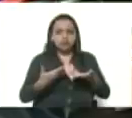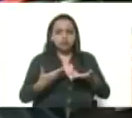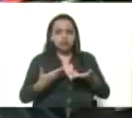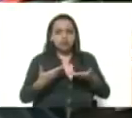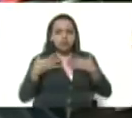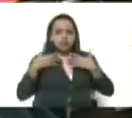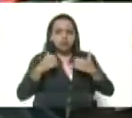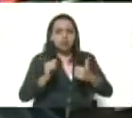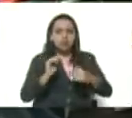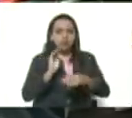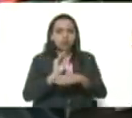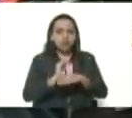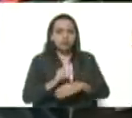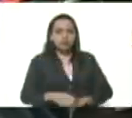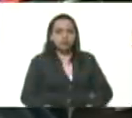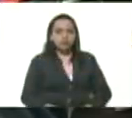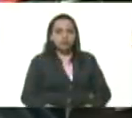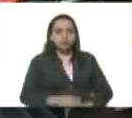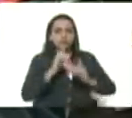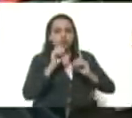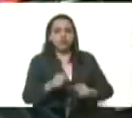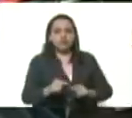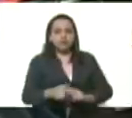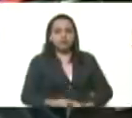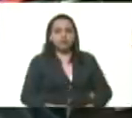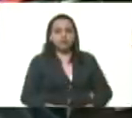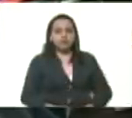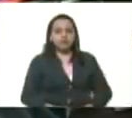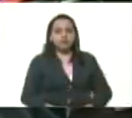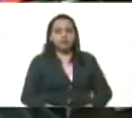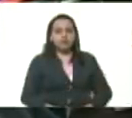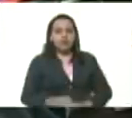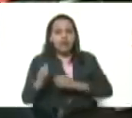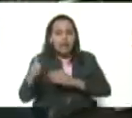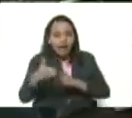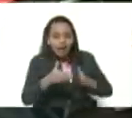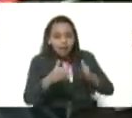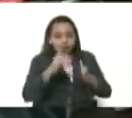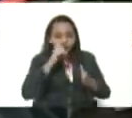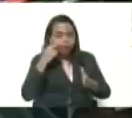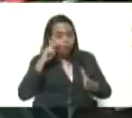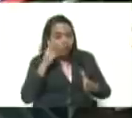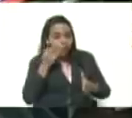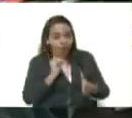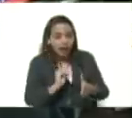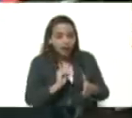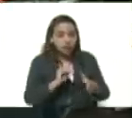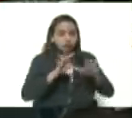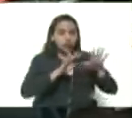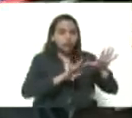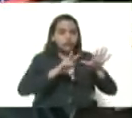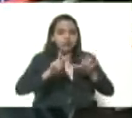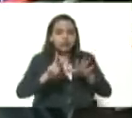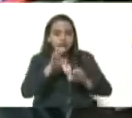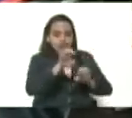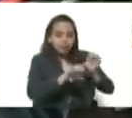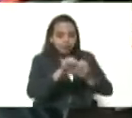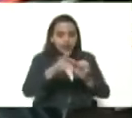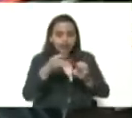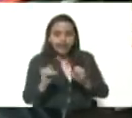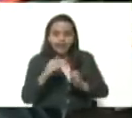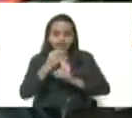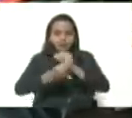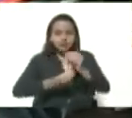salud. Correcto. Igualmente hemos trochas inspeccionadas 97 de algunos sitios potenciales y estamos